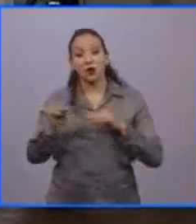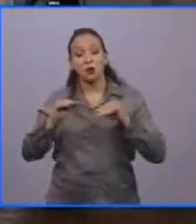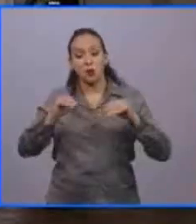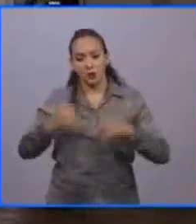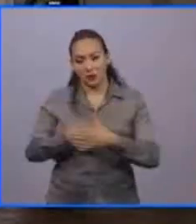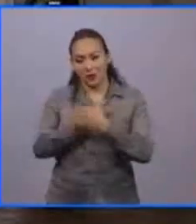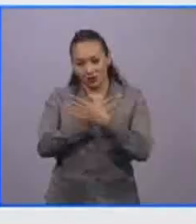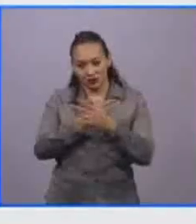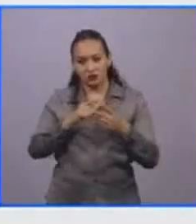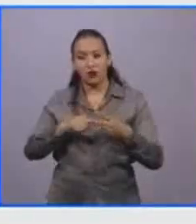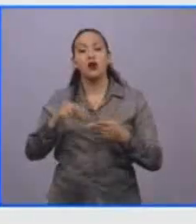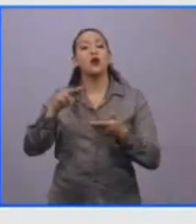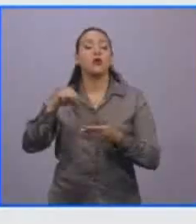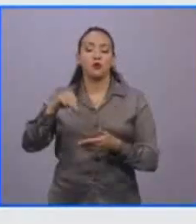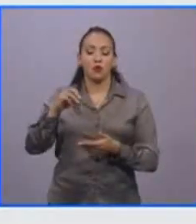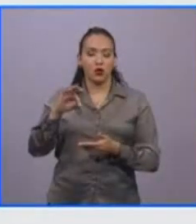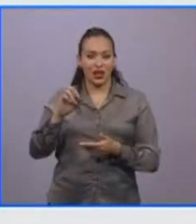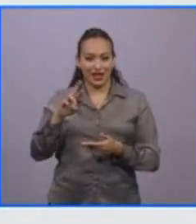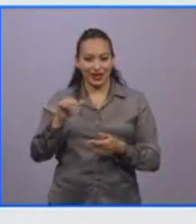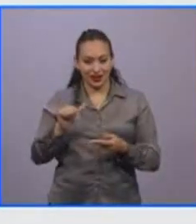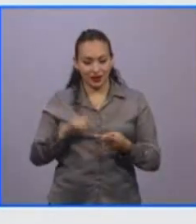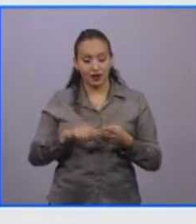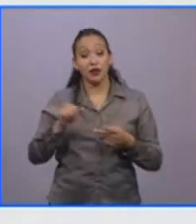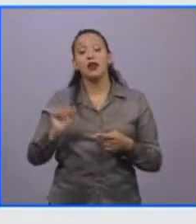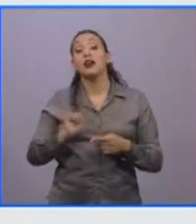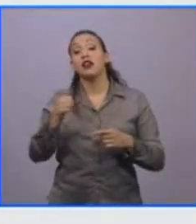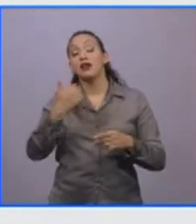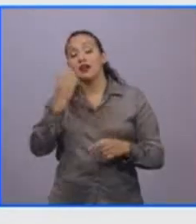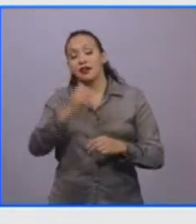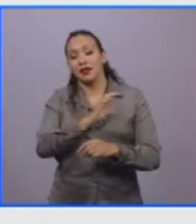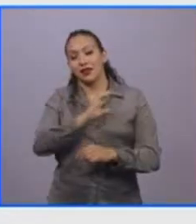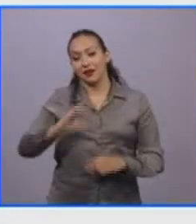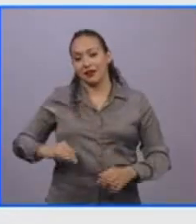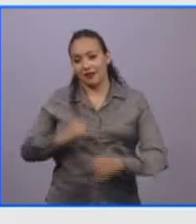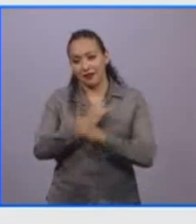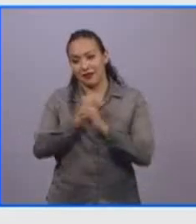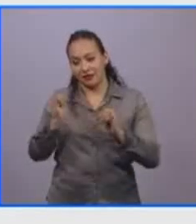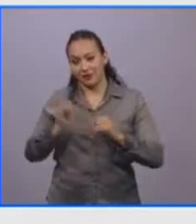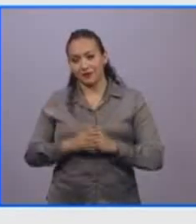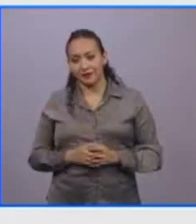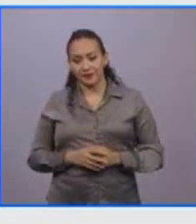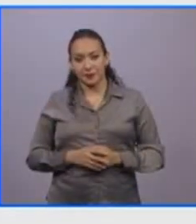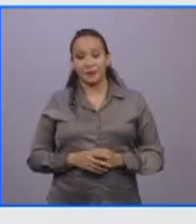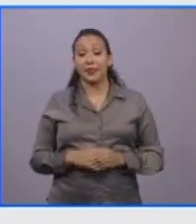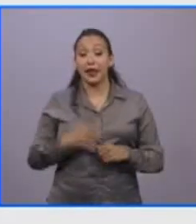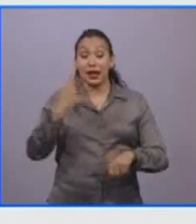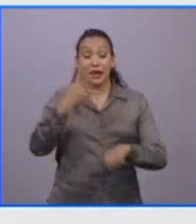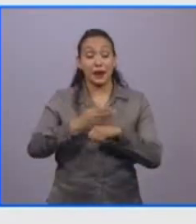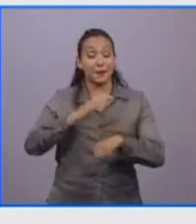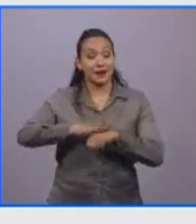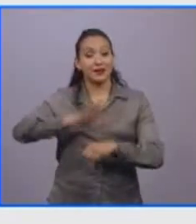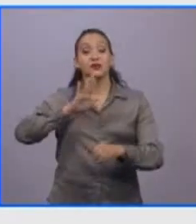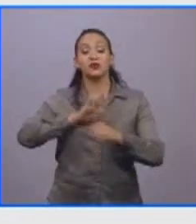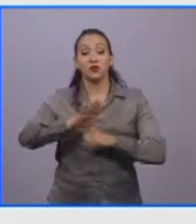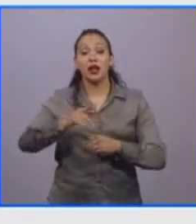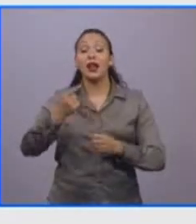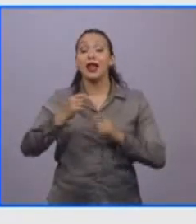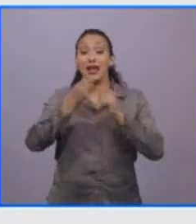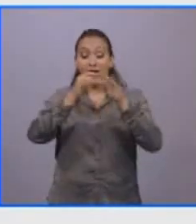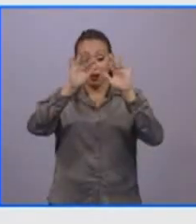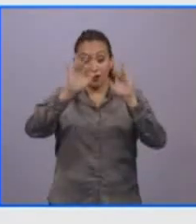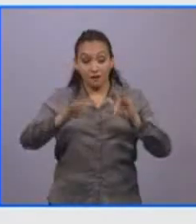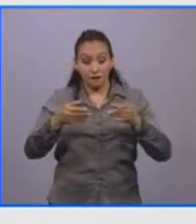Movimiento Ciudadano, Morena y aspirantes a una candidatura independiente. La conducta más sancionada fue la presentación del informe